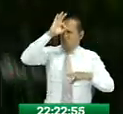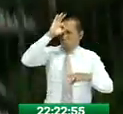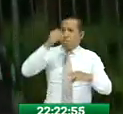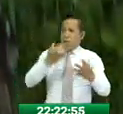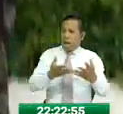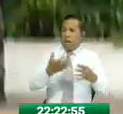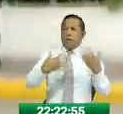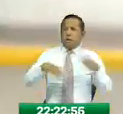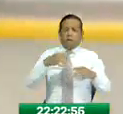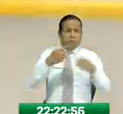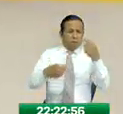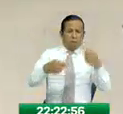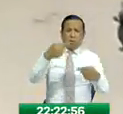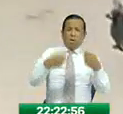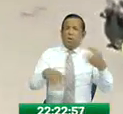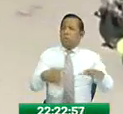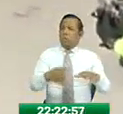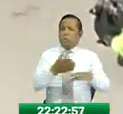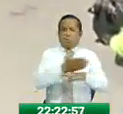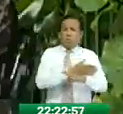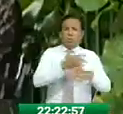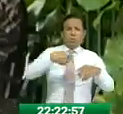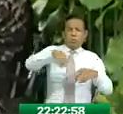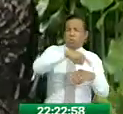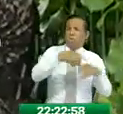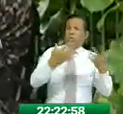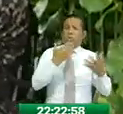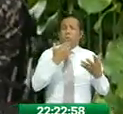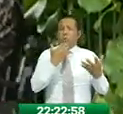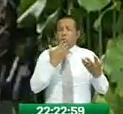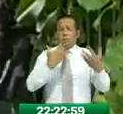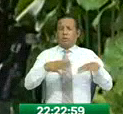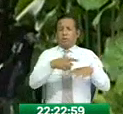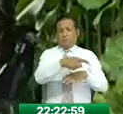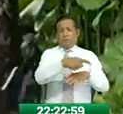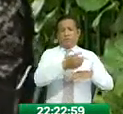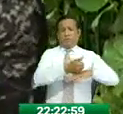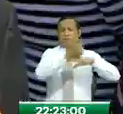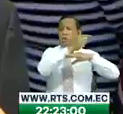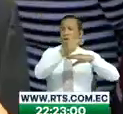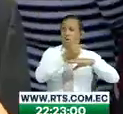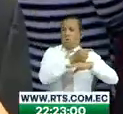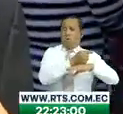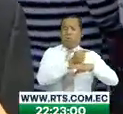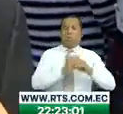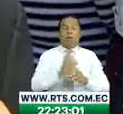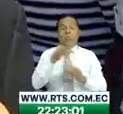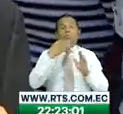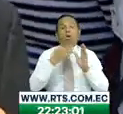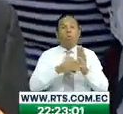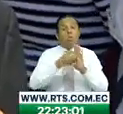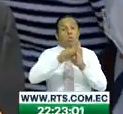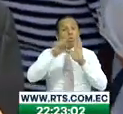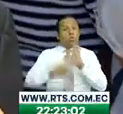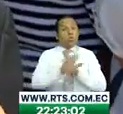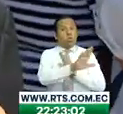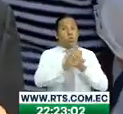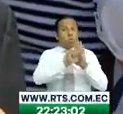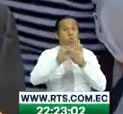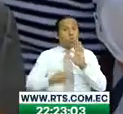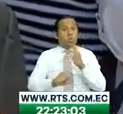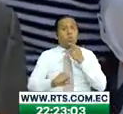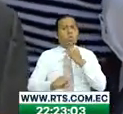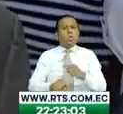entre proveedores de medicamentos y exfuncionarios como el exgerente de dicha casa de salud. Los abogados de los procesados